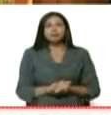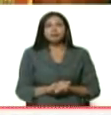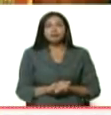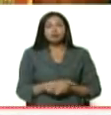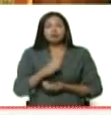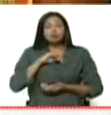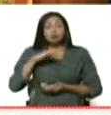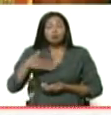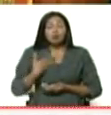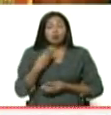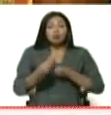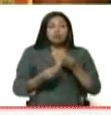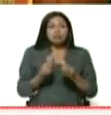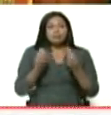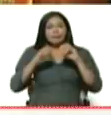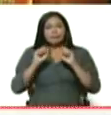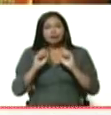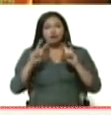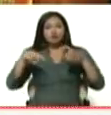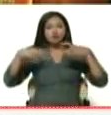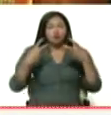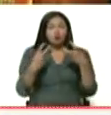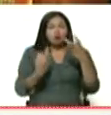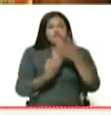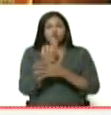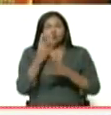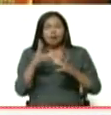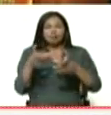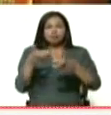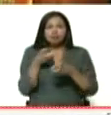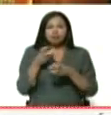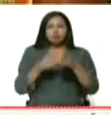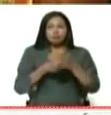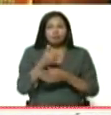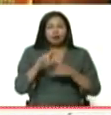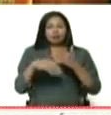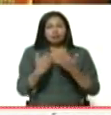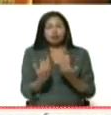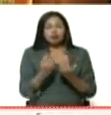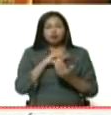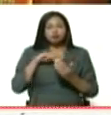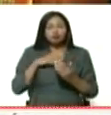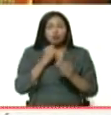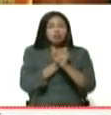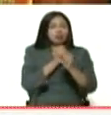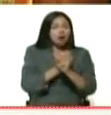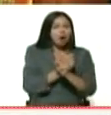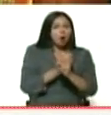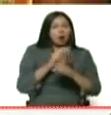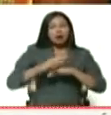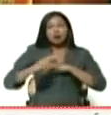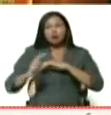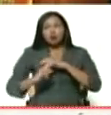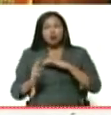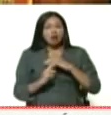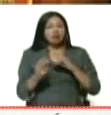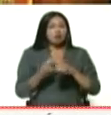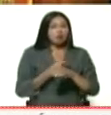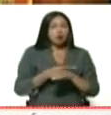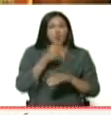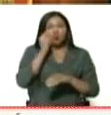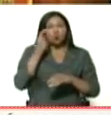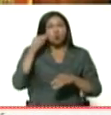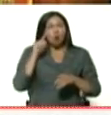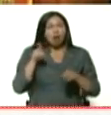nosotros podamos ensayar nuevas fuentes de ingresos para la gestión regional de gobernadores y